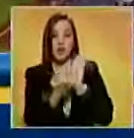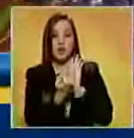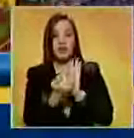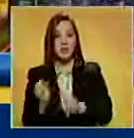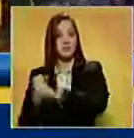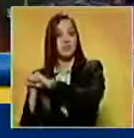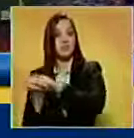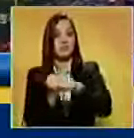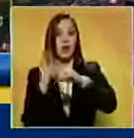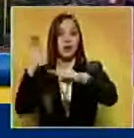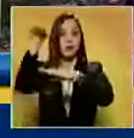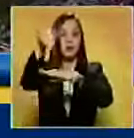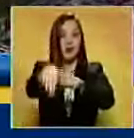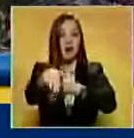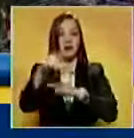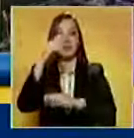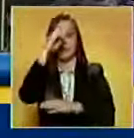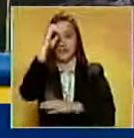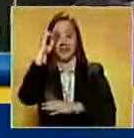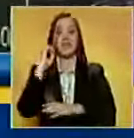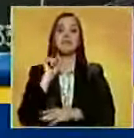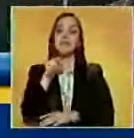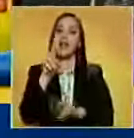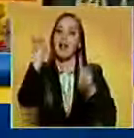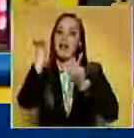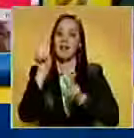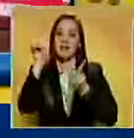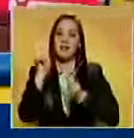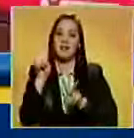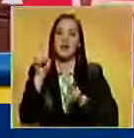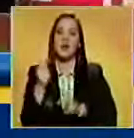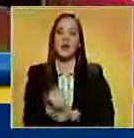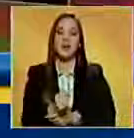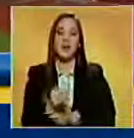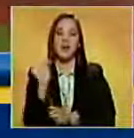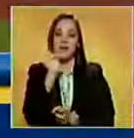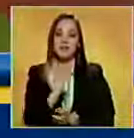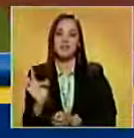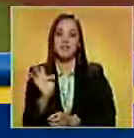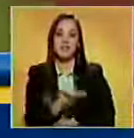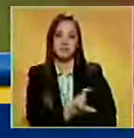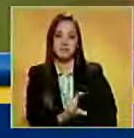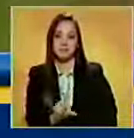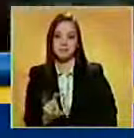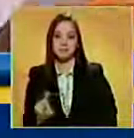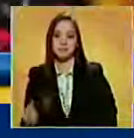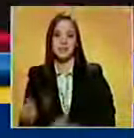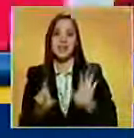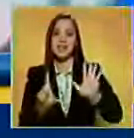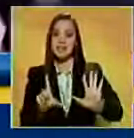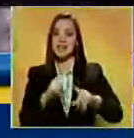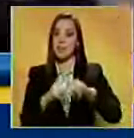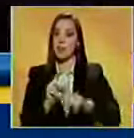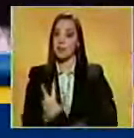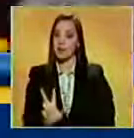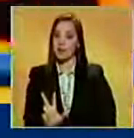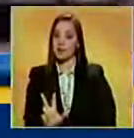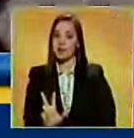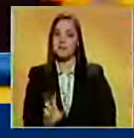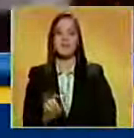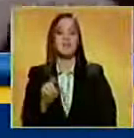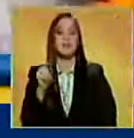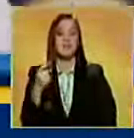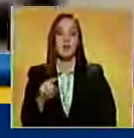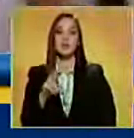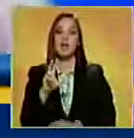la saca de línea por el jardín derecho en la victoria de los Phillies de Filadelfia contra los Marlins de Miami de 7-3. Galvis se fue de